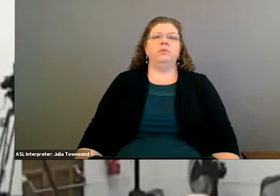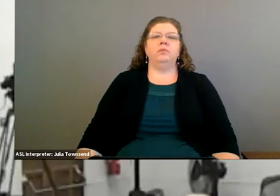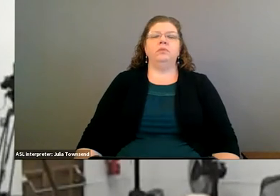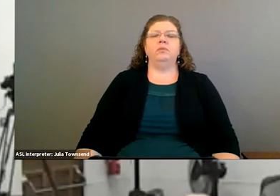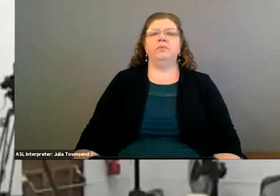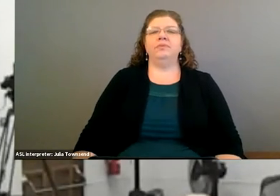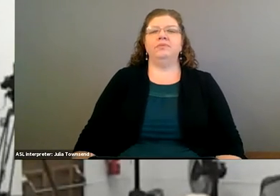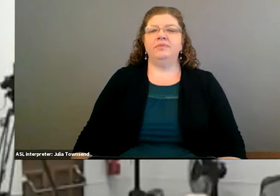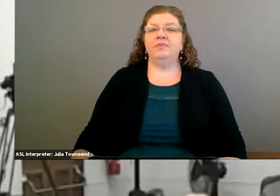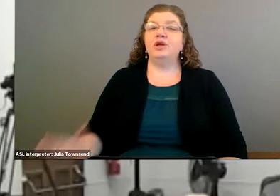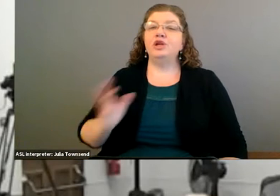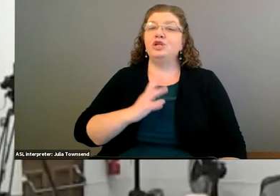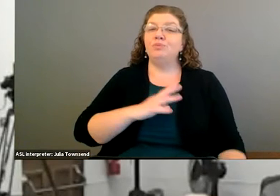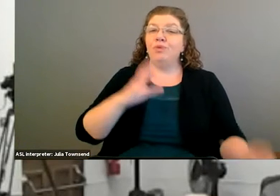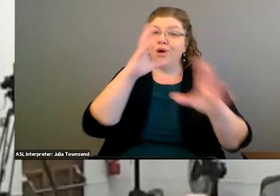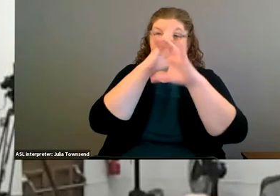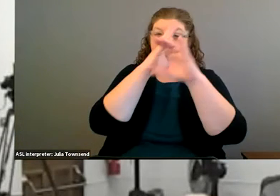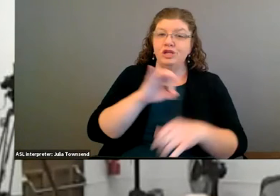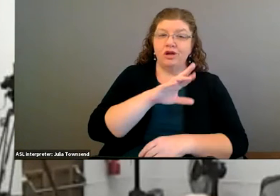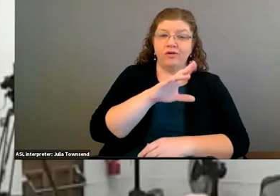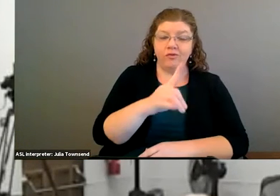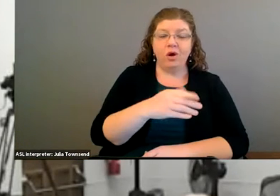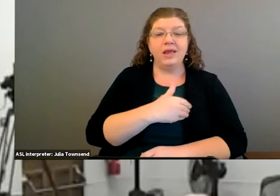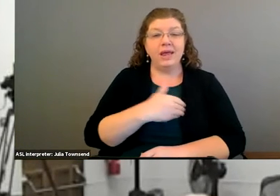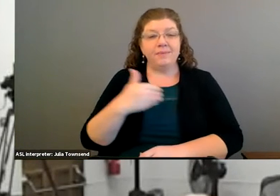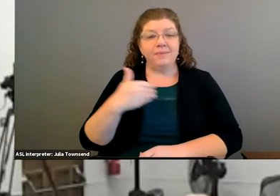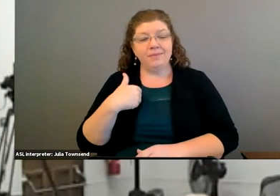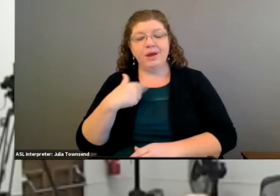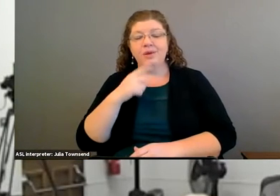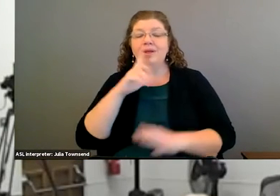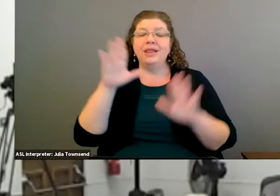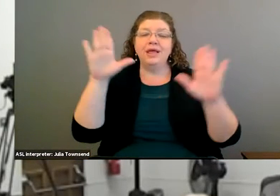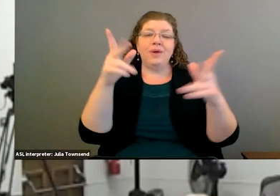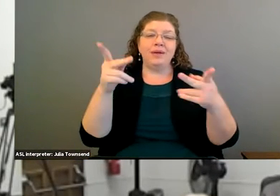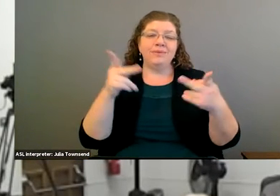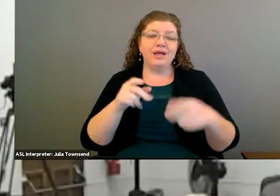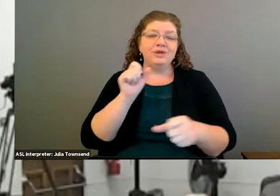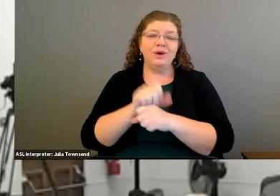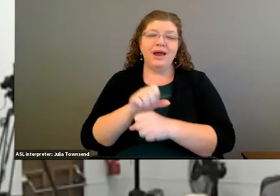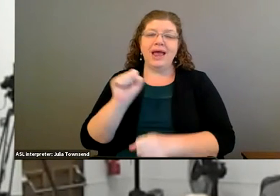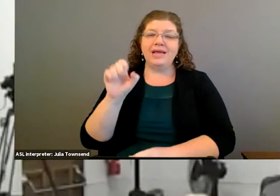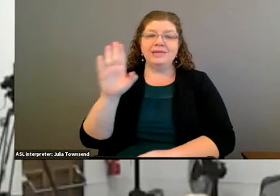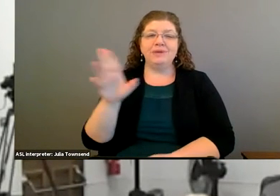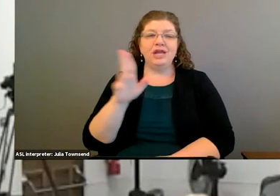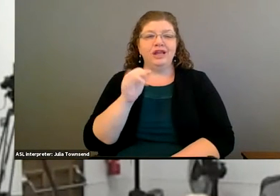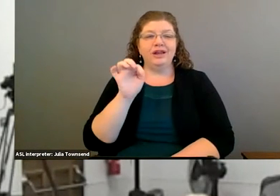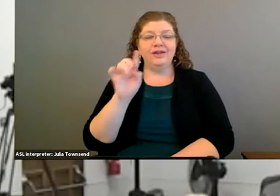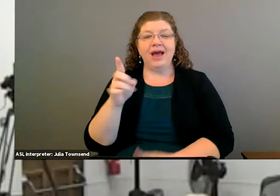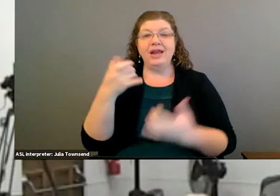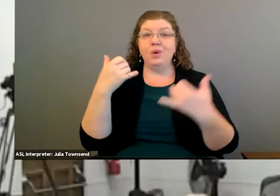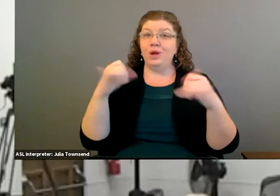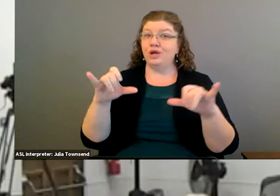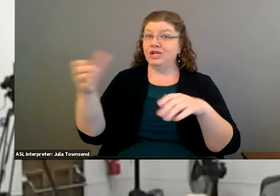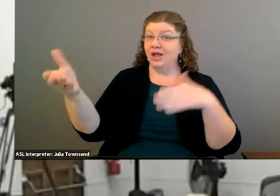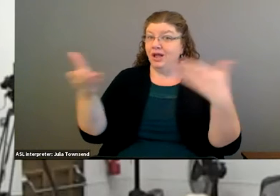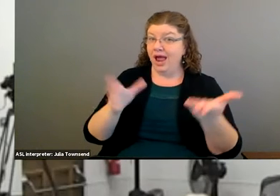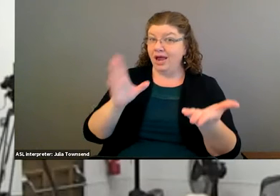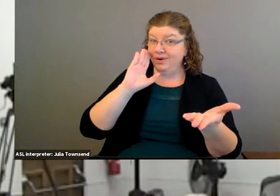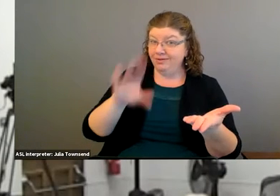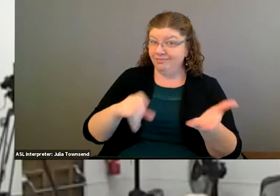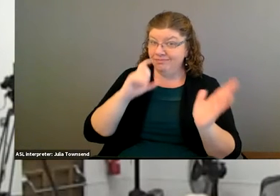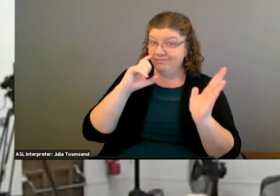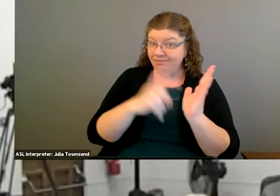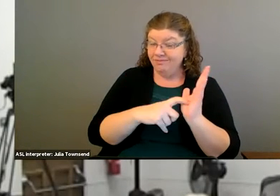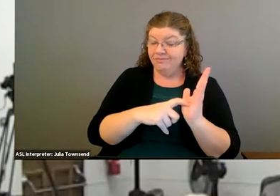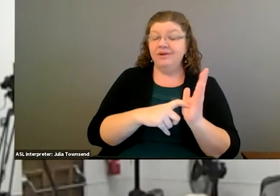So, Board President Ford and board members, it is Presidente indeed del Consejo, miembros del Consejo, es un excelente lugar para trabajar en SP Unified. Como ustedes saben, seguimos